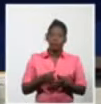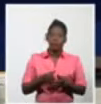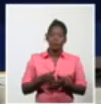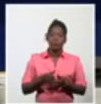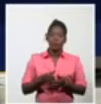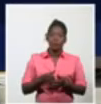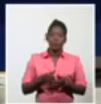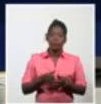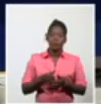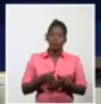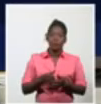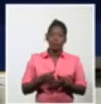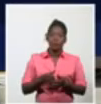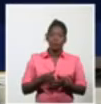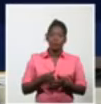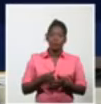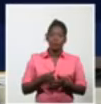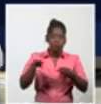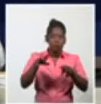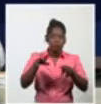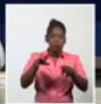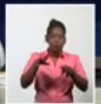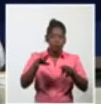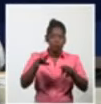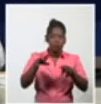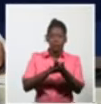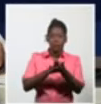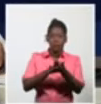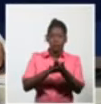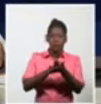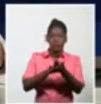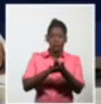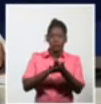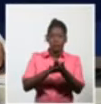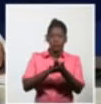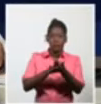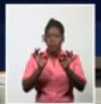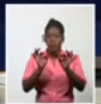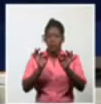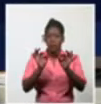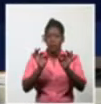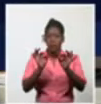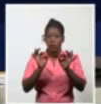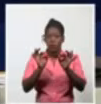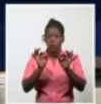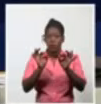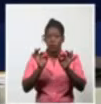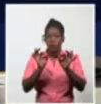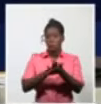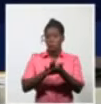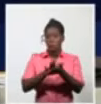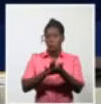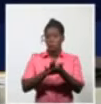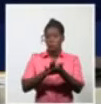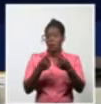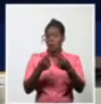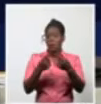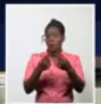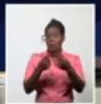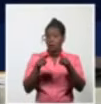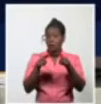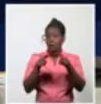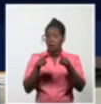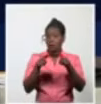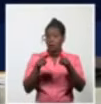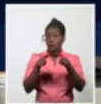no se ha detectado la presencia del COVID-19, independientemente de que en